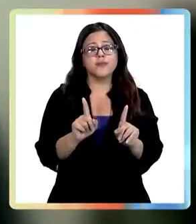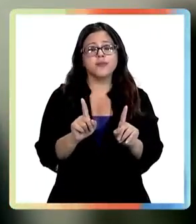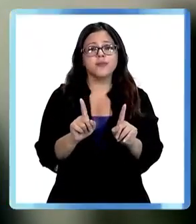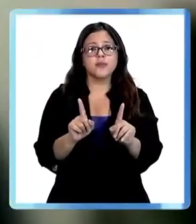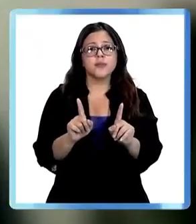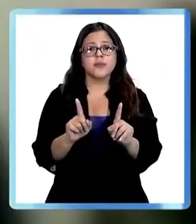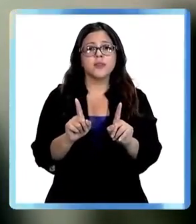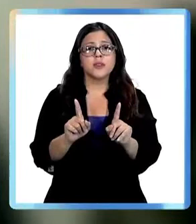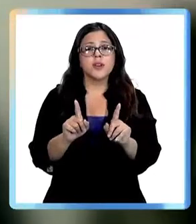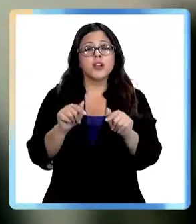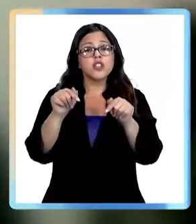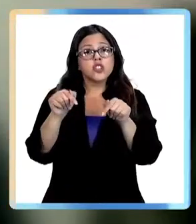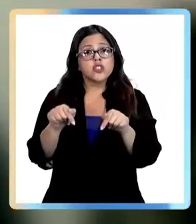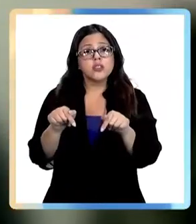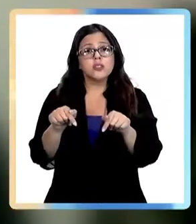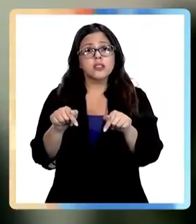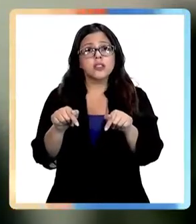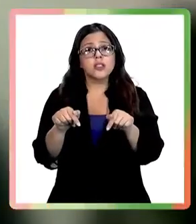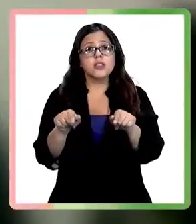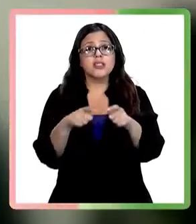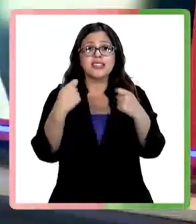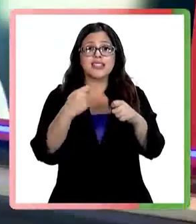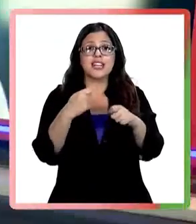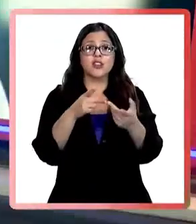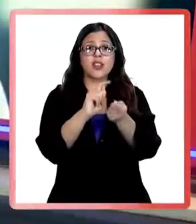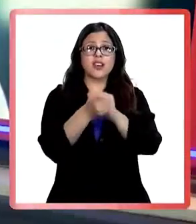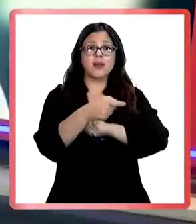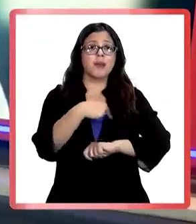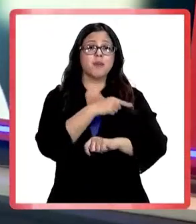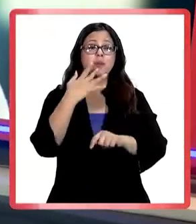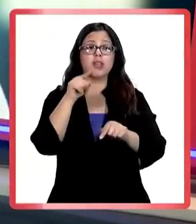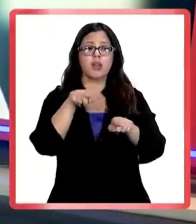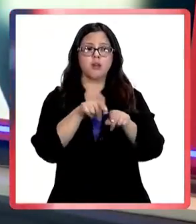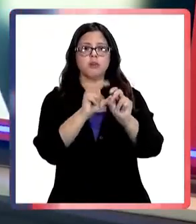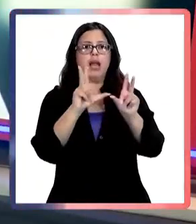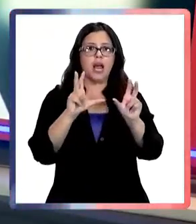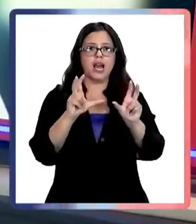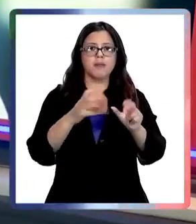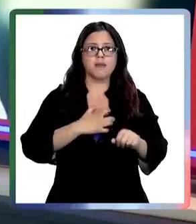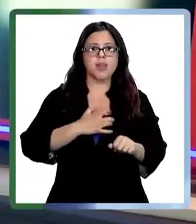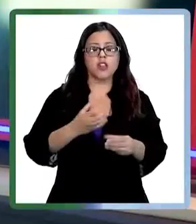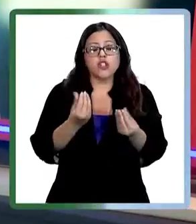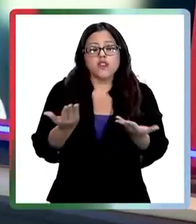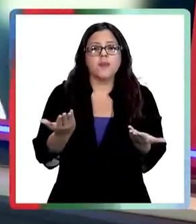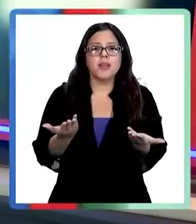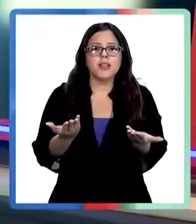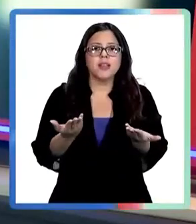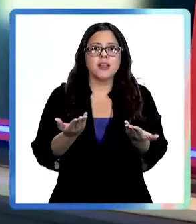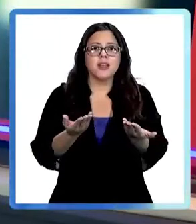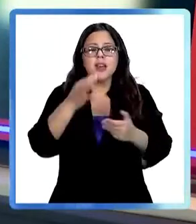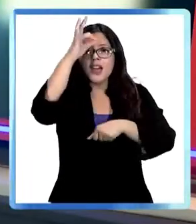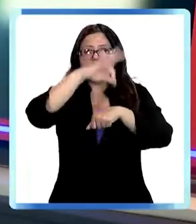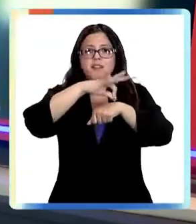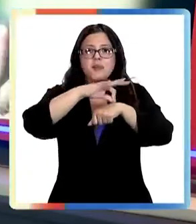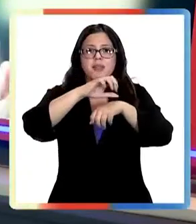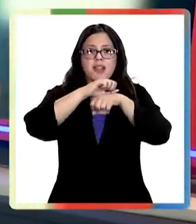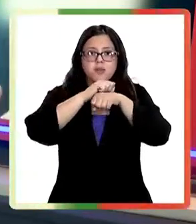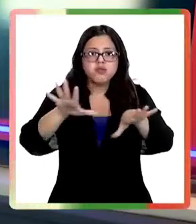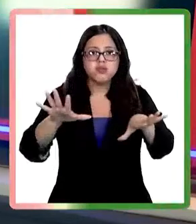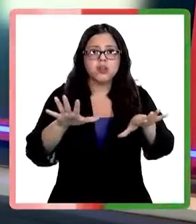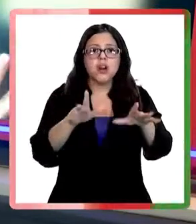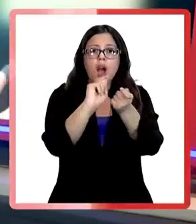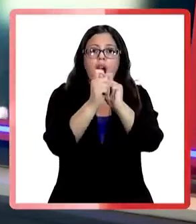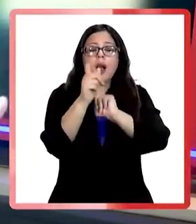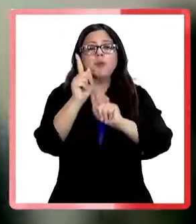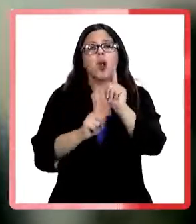que están planteando cambiar el nombre porque es un poco alarmante. Y efectivamente los virus cambian, no todos, algunos